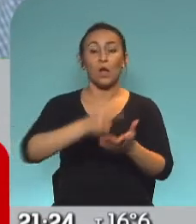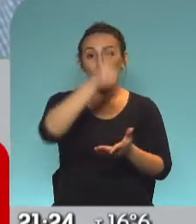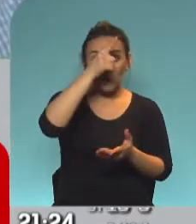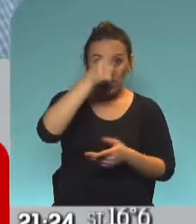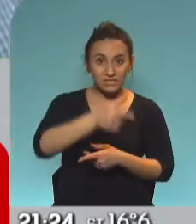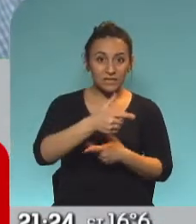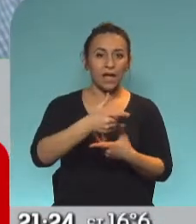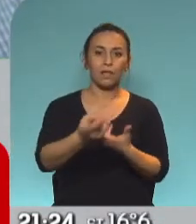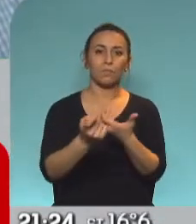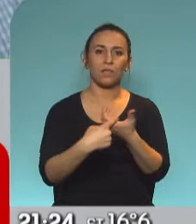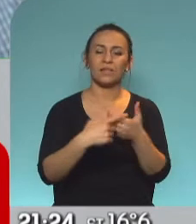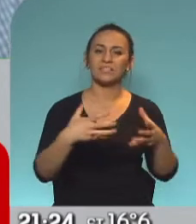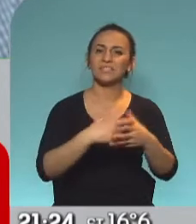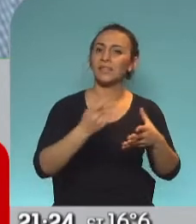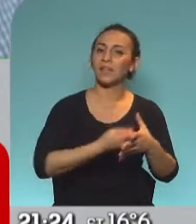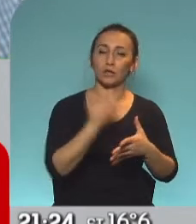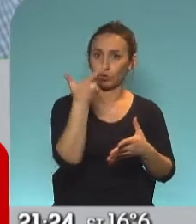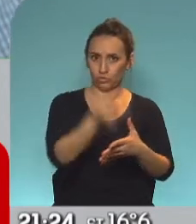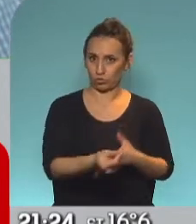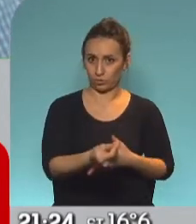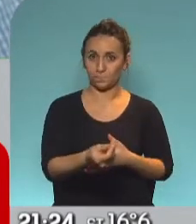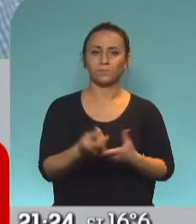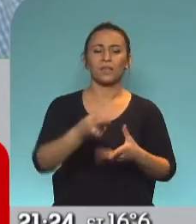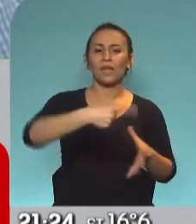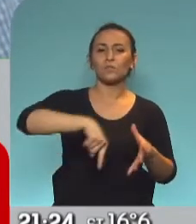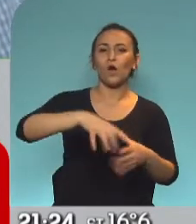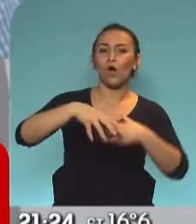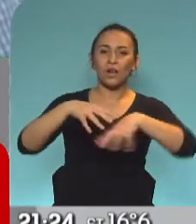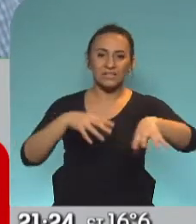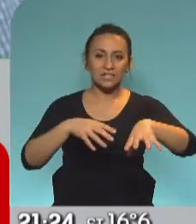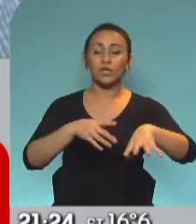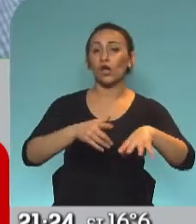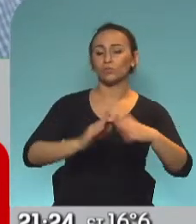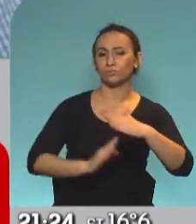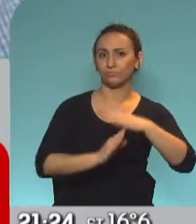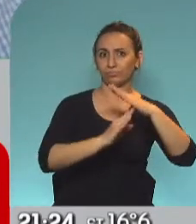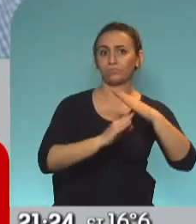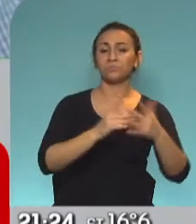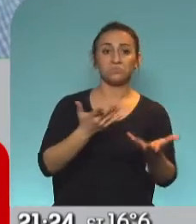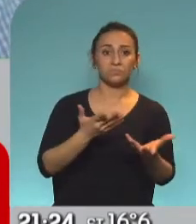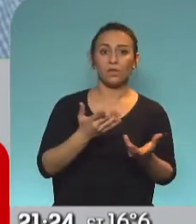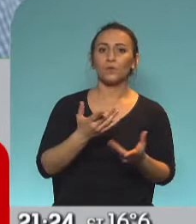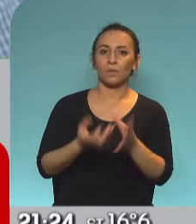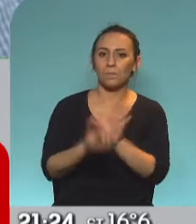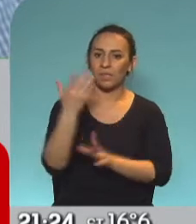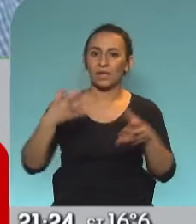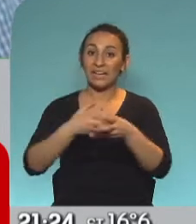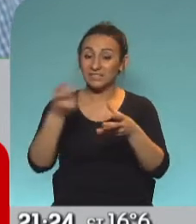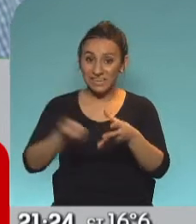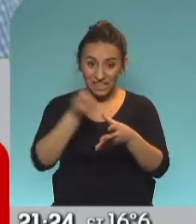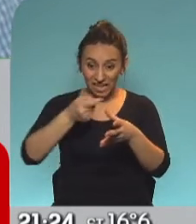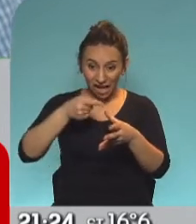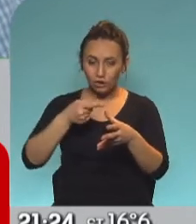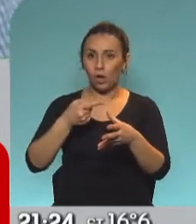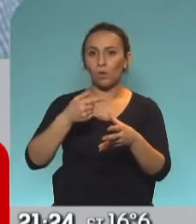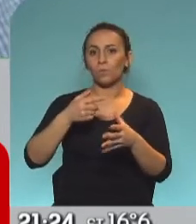esa posibilidad como consecuencia de que se trata de una organización disciplinaria y jerárquica, y la aparición de un sindicato podría generar